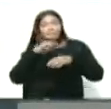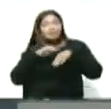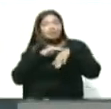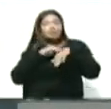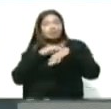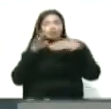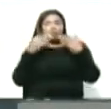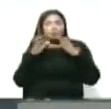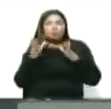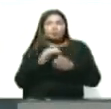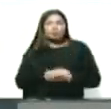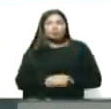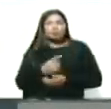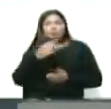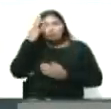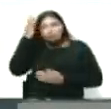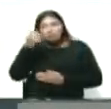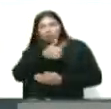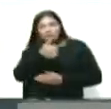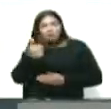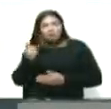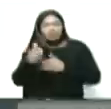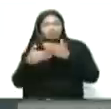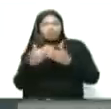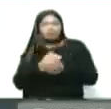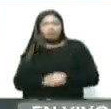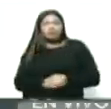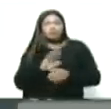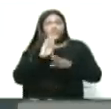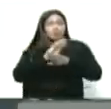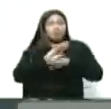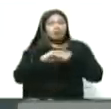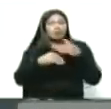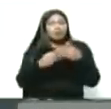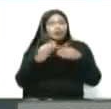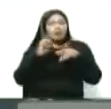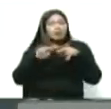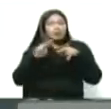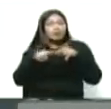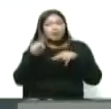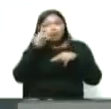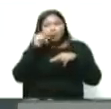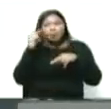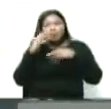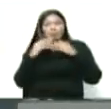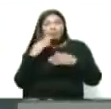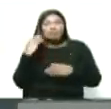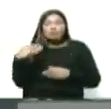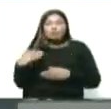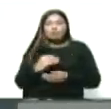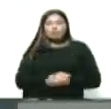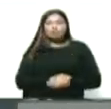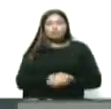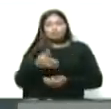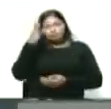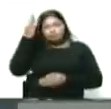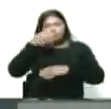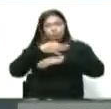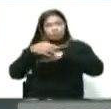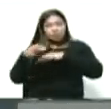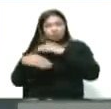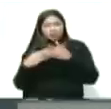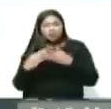Público, los consejeros y consejeras de protección de niños, niñas y adolescentes, los consejos municipales de derechos niñas,